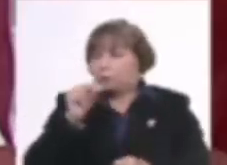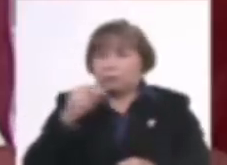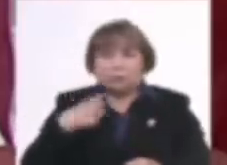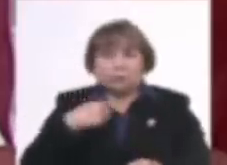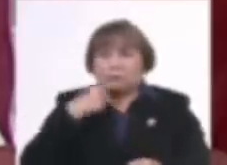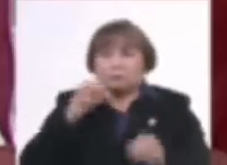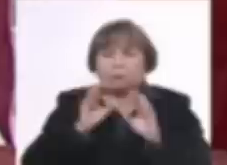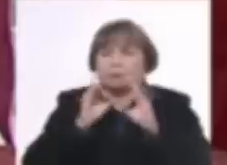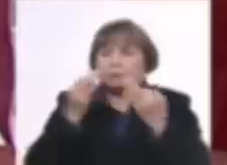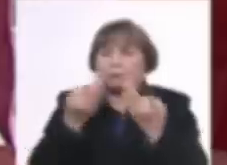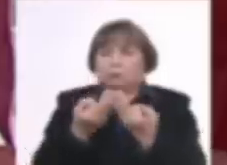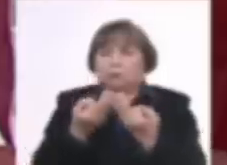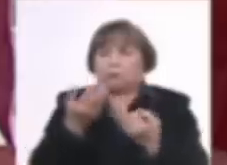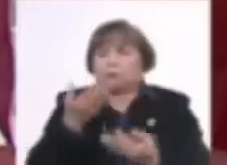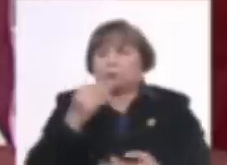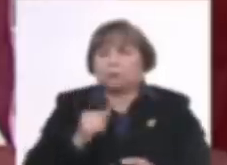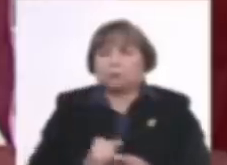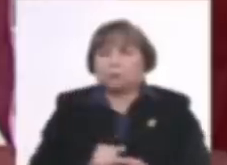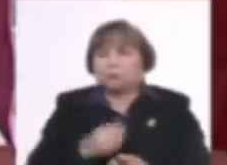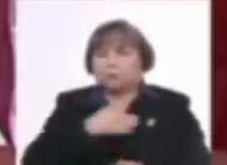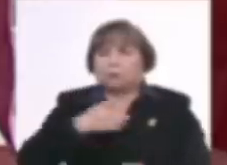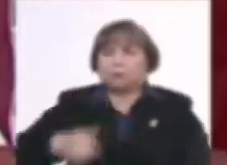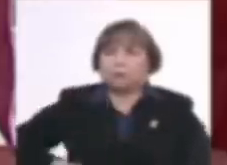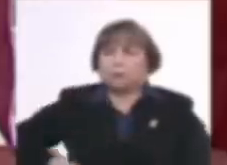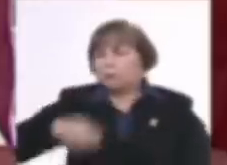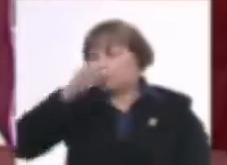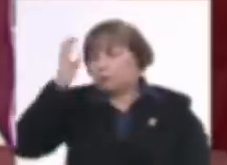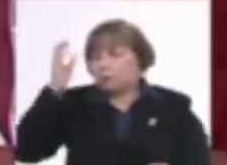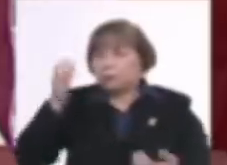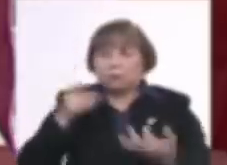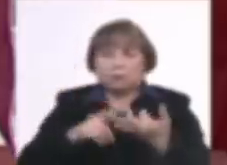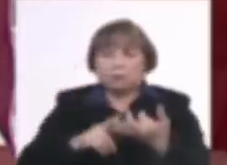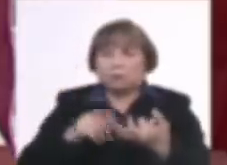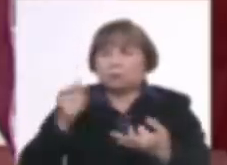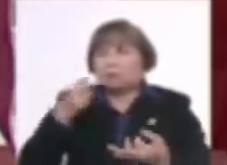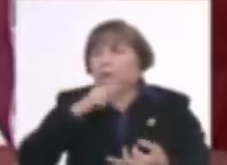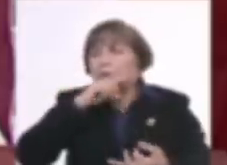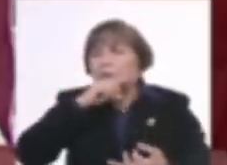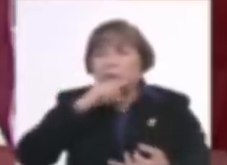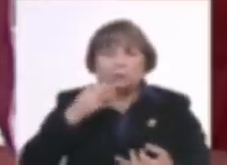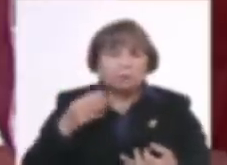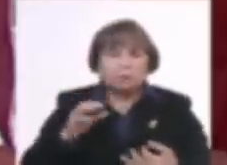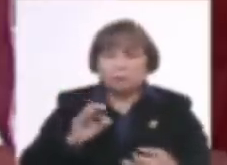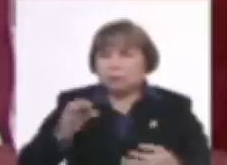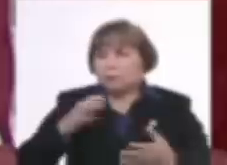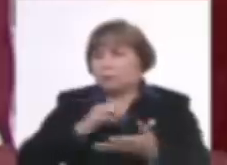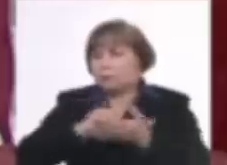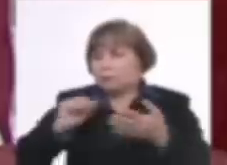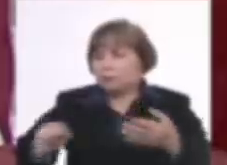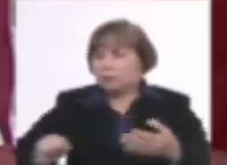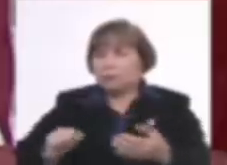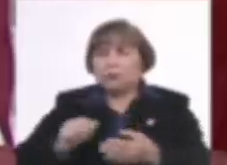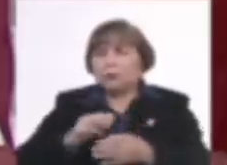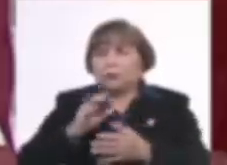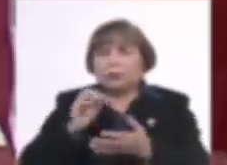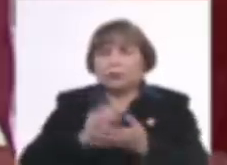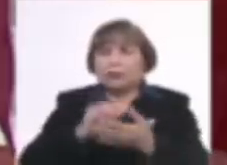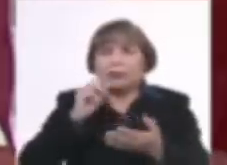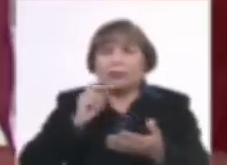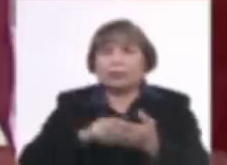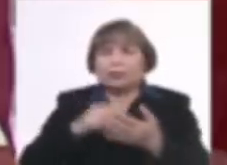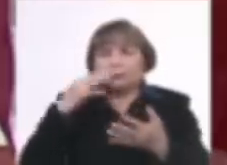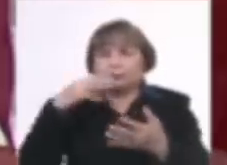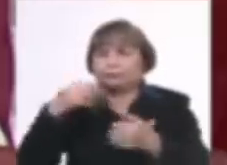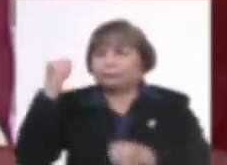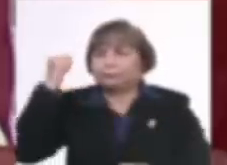porque sea familia del presidente, de la primera dama, se me quite ese derecho.